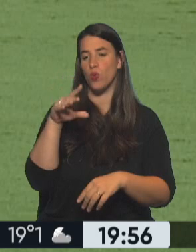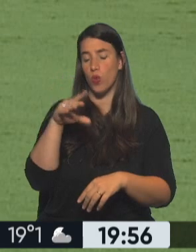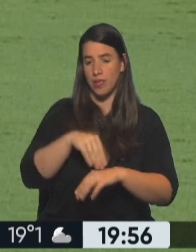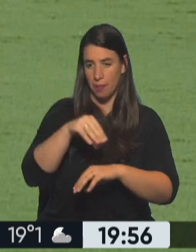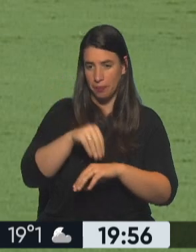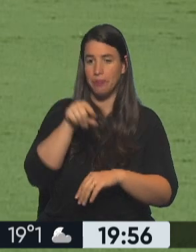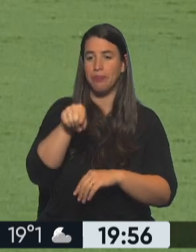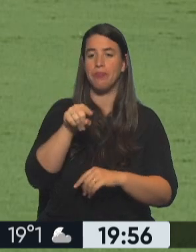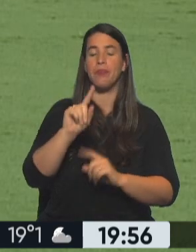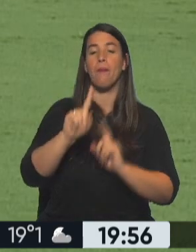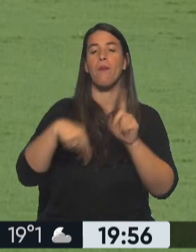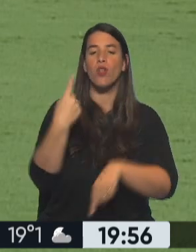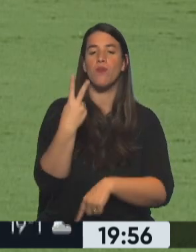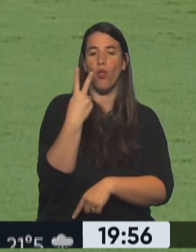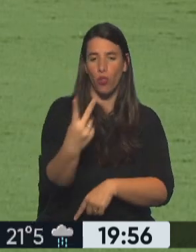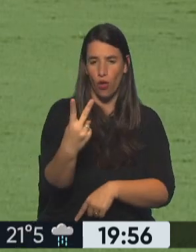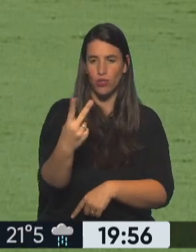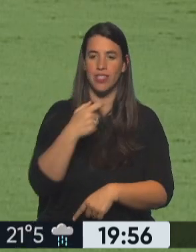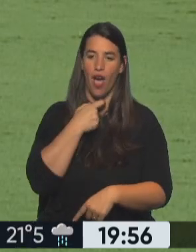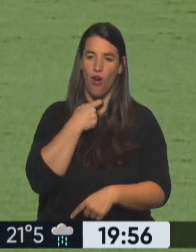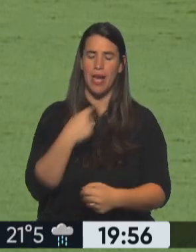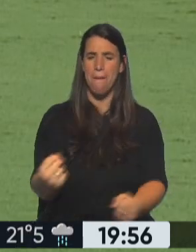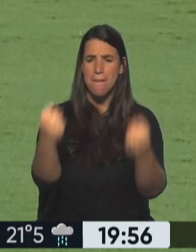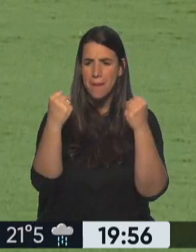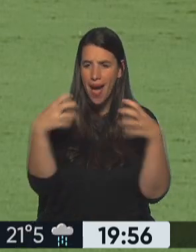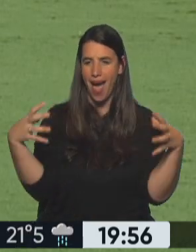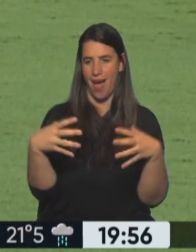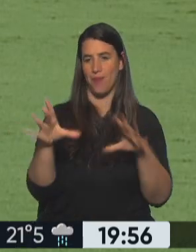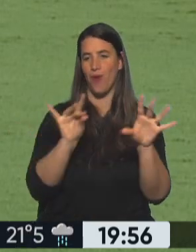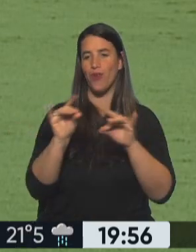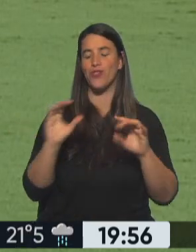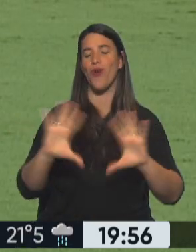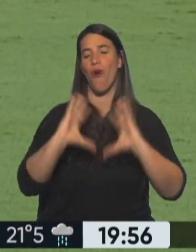próximo 2 de agosto. Vamos por las chicas en la Copa del Mundo.